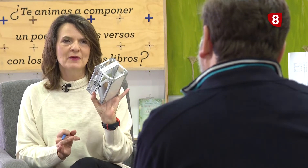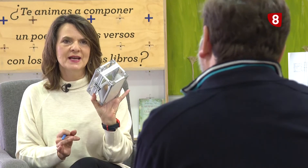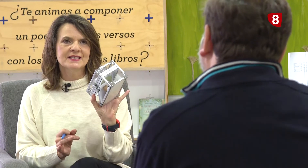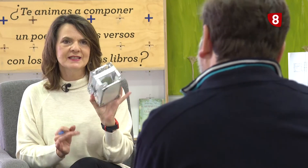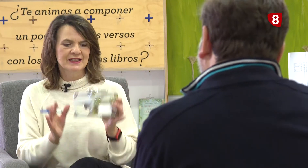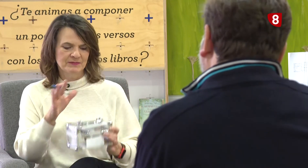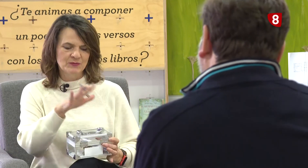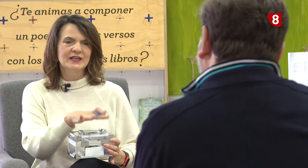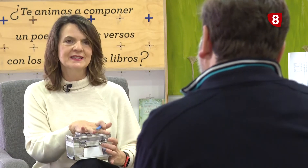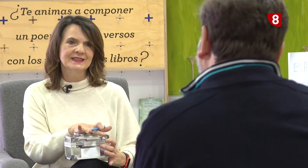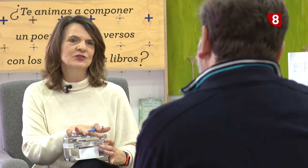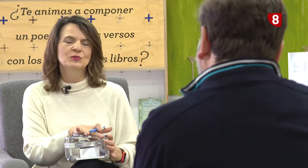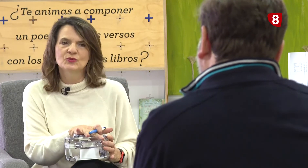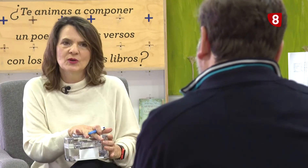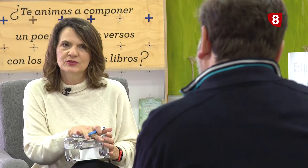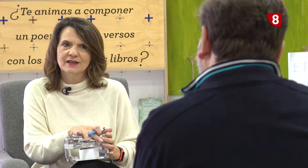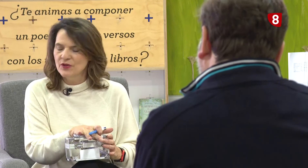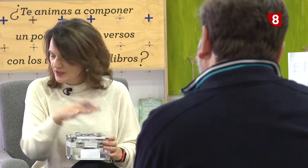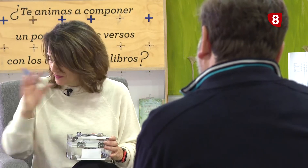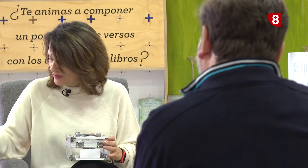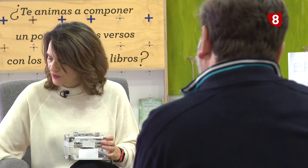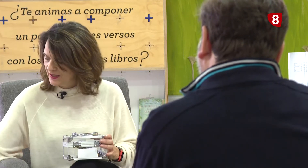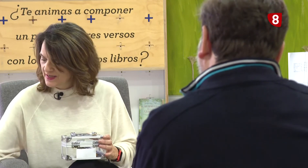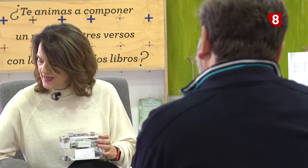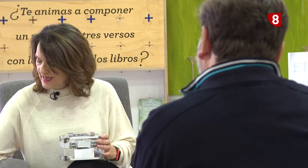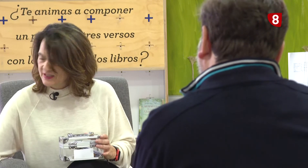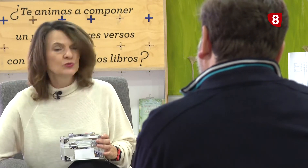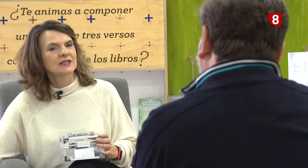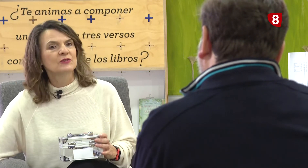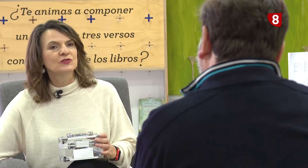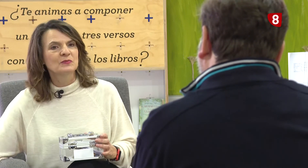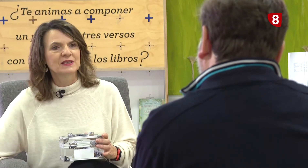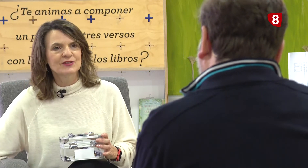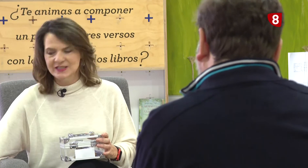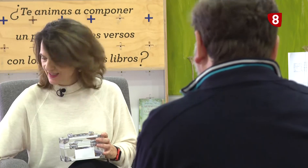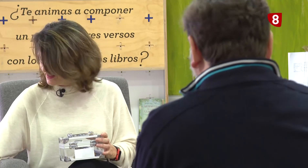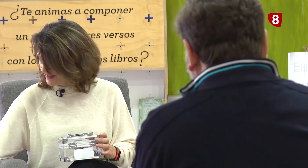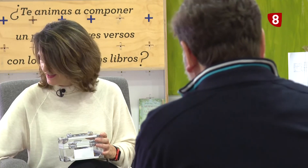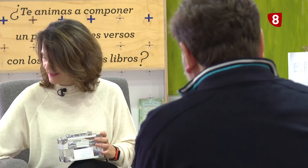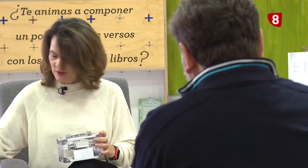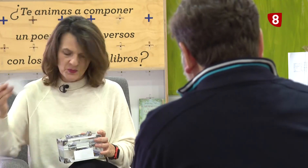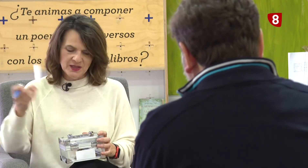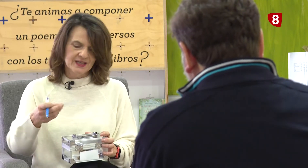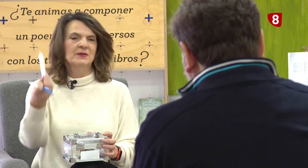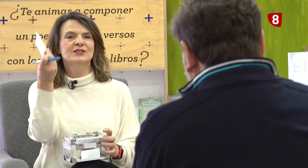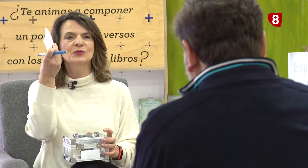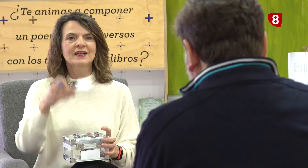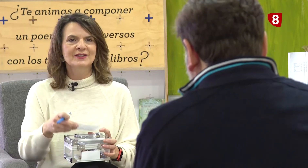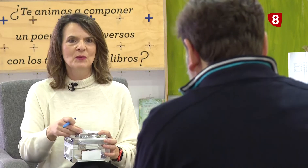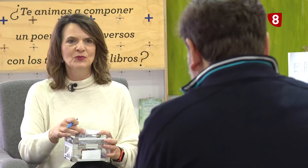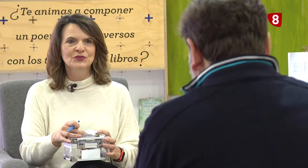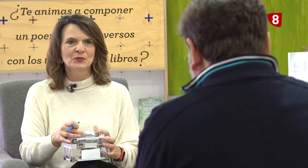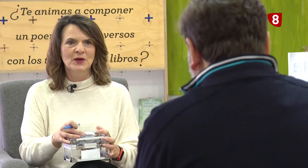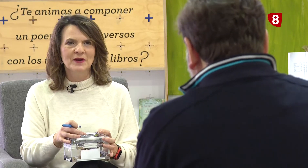llena de palabras que vamos rescatando por una u otra razón simplemente porque les gustan a nuestros invitados así que te voy a pedir que me des